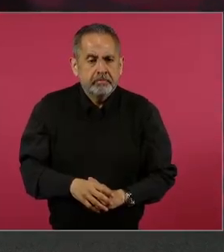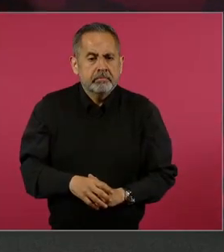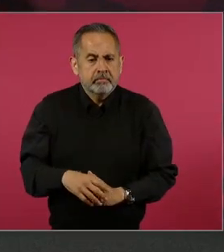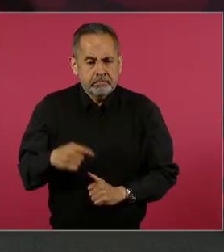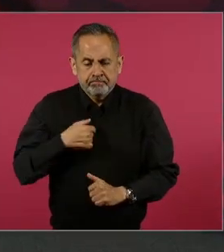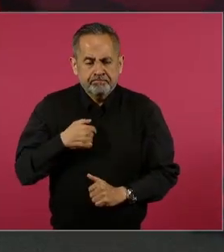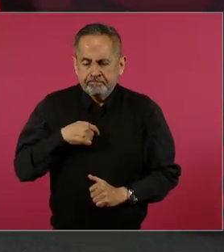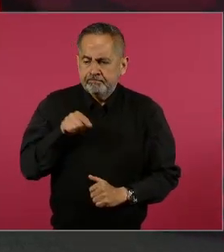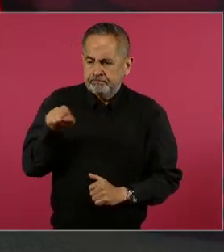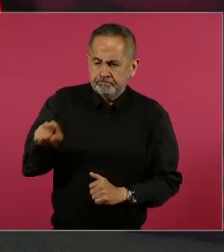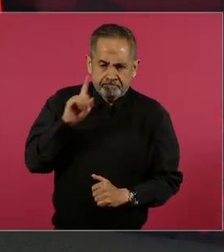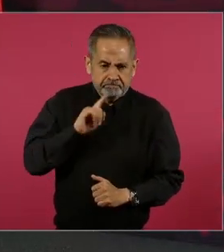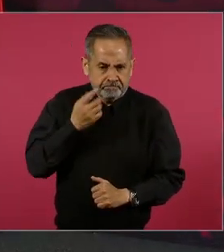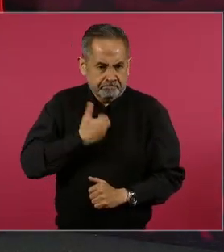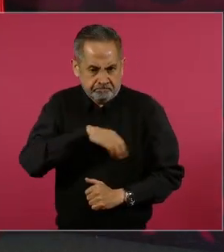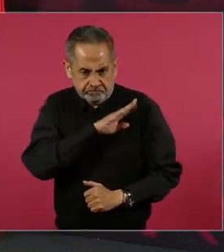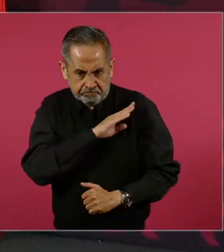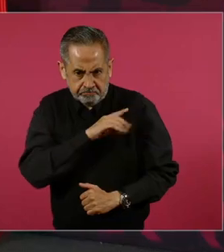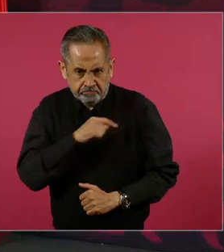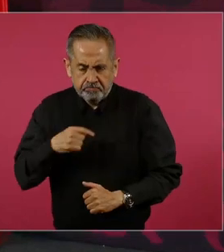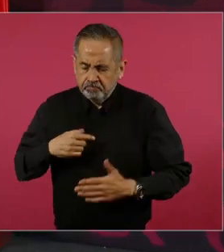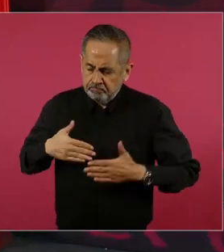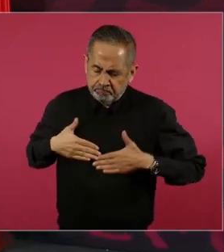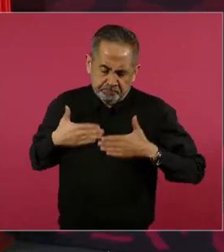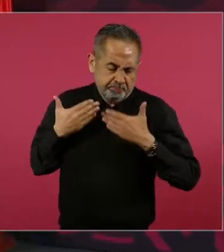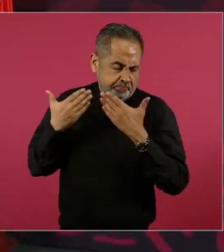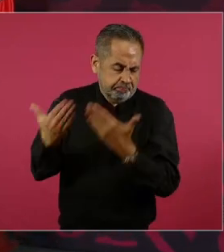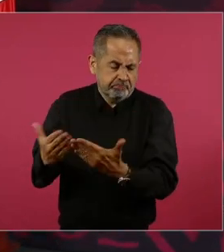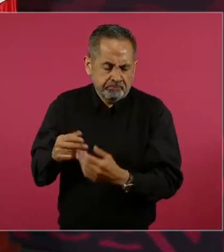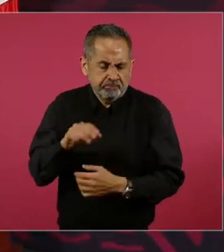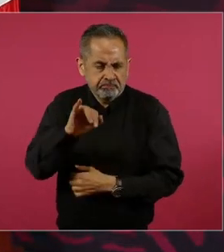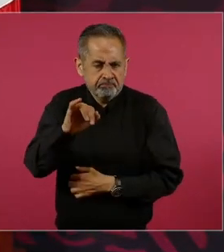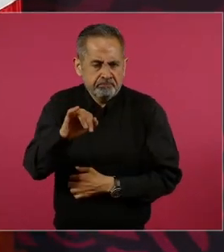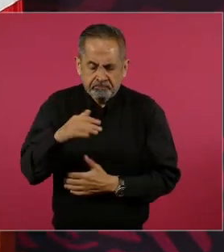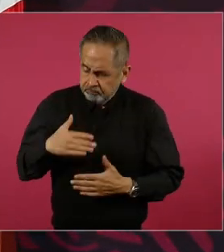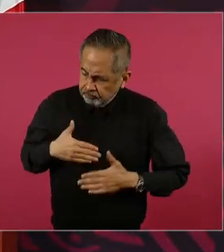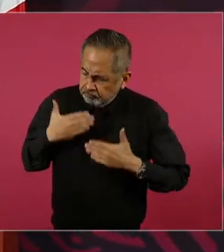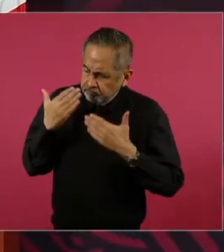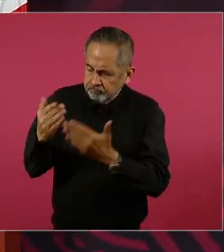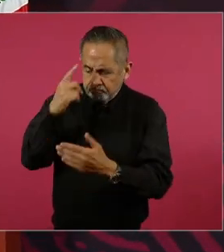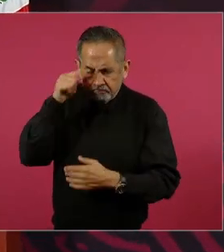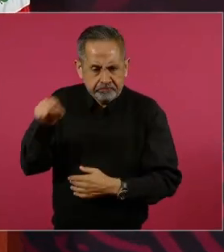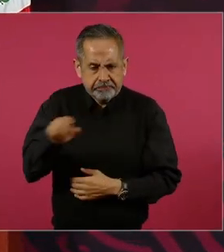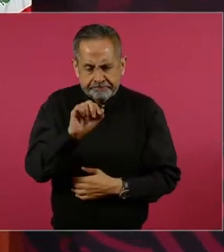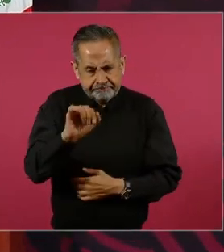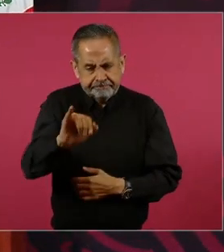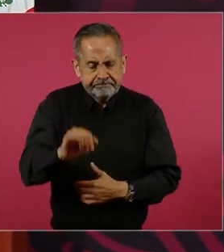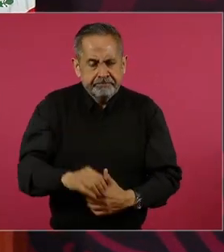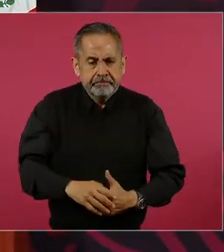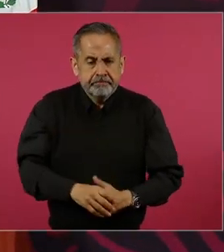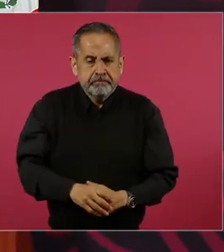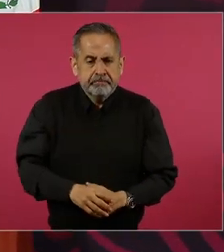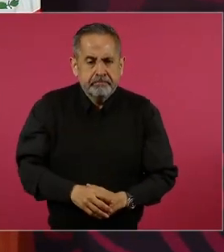mucha confianza a la presidenta electa.